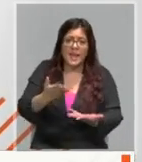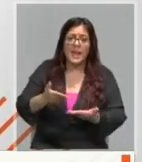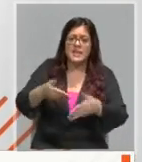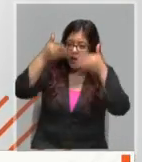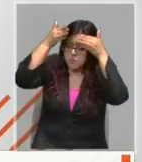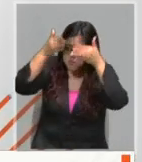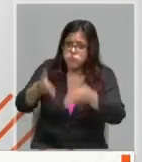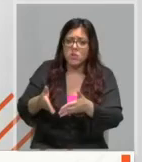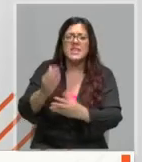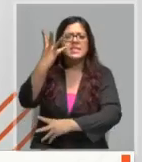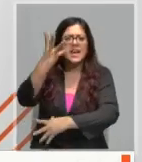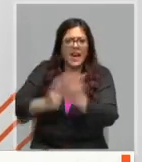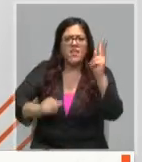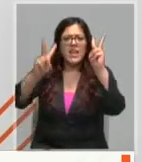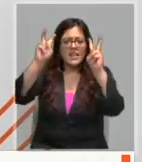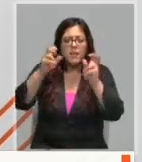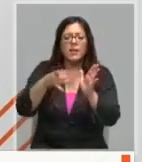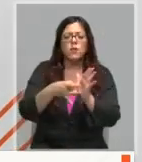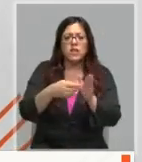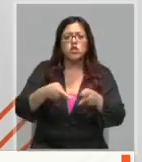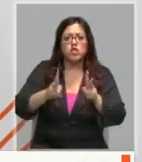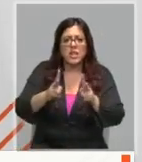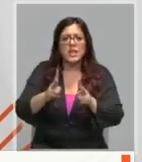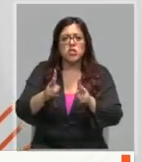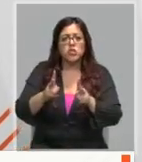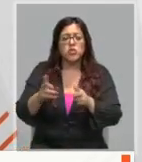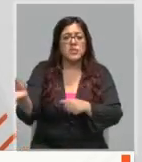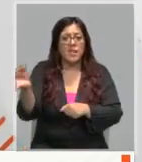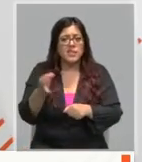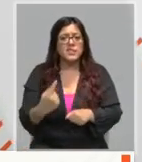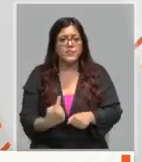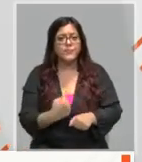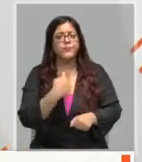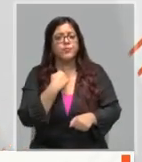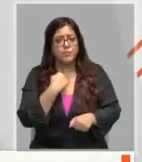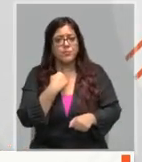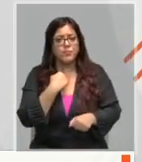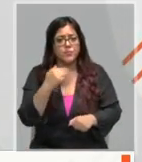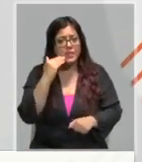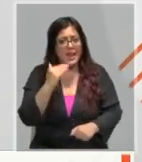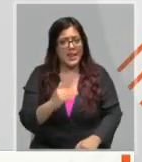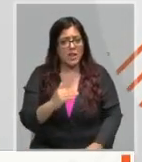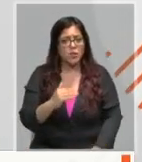pongan fin a la vulneración de derechos a la que asegura está siendo expuesto Dylan.